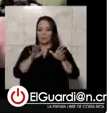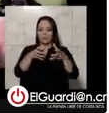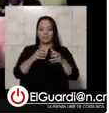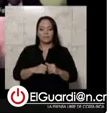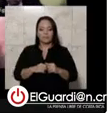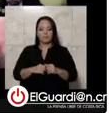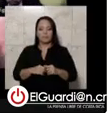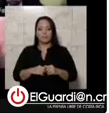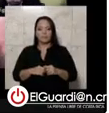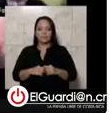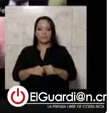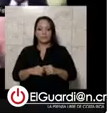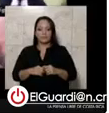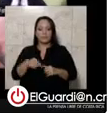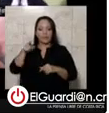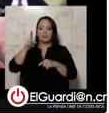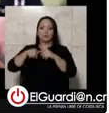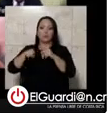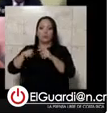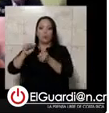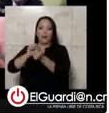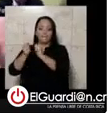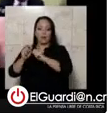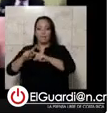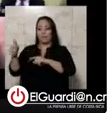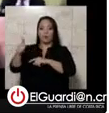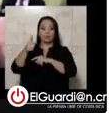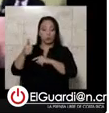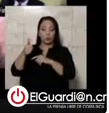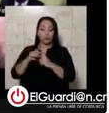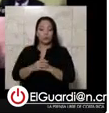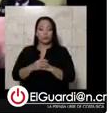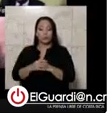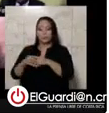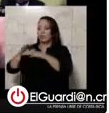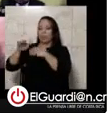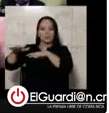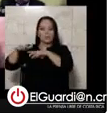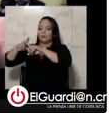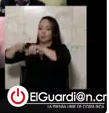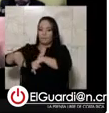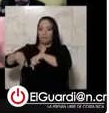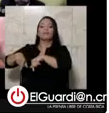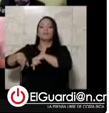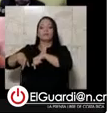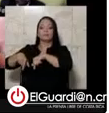no se pudo reacomodar. Todo lo demás se suspende porque